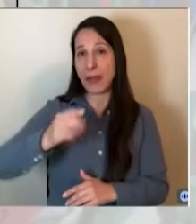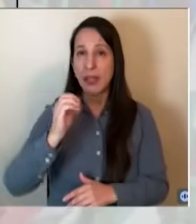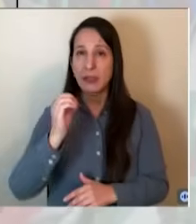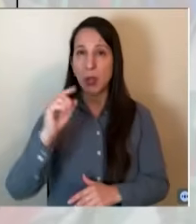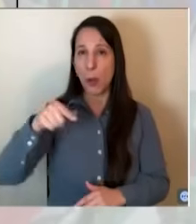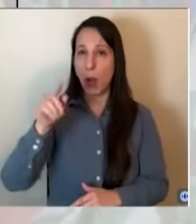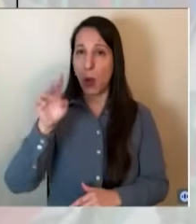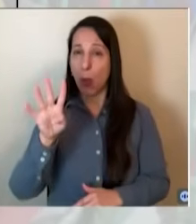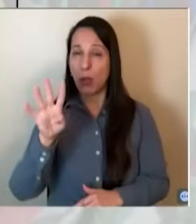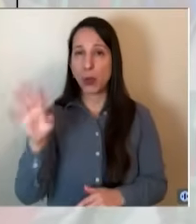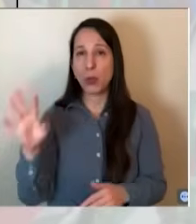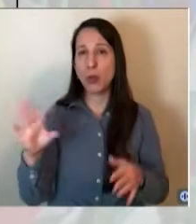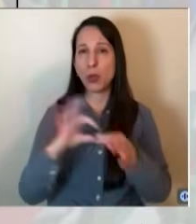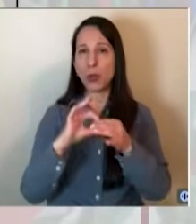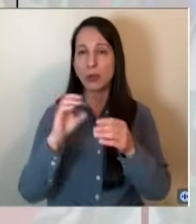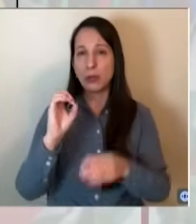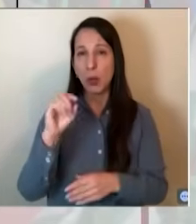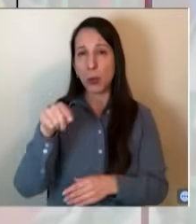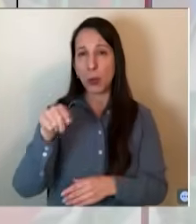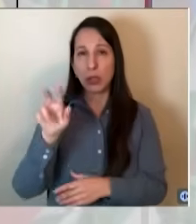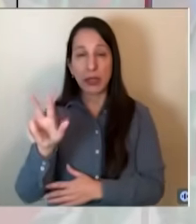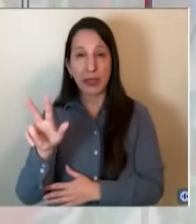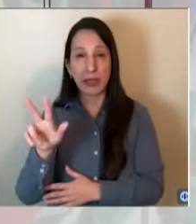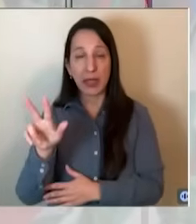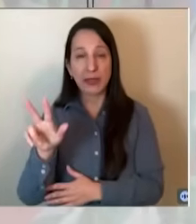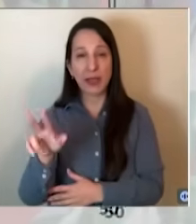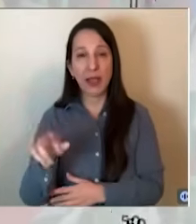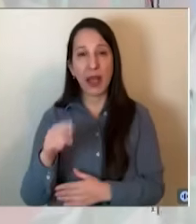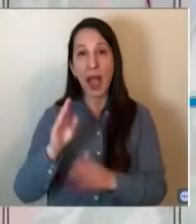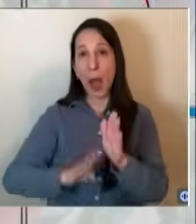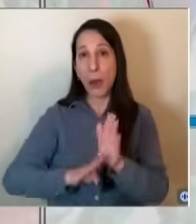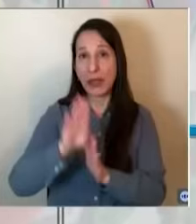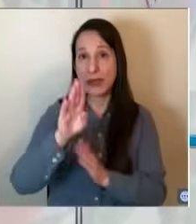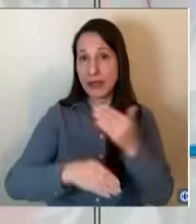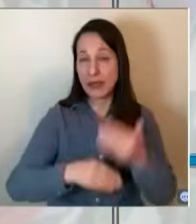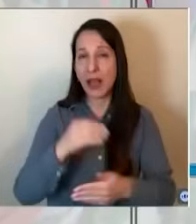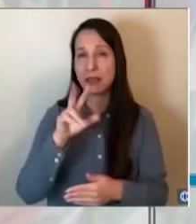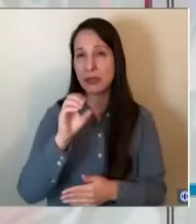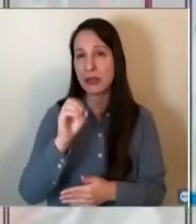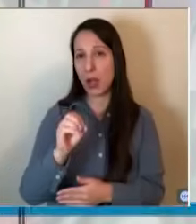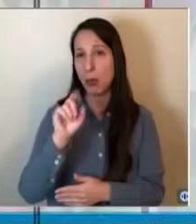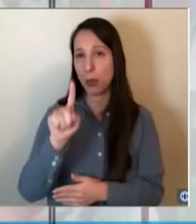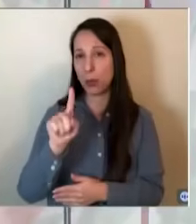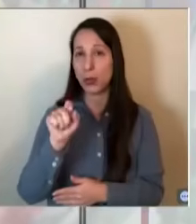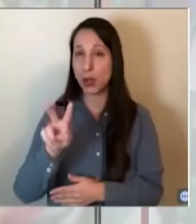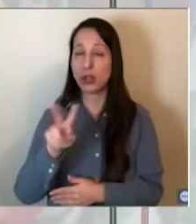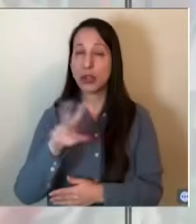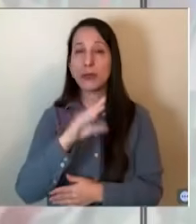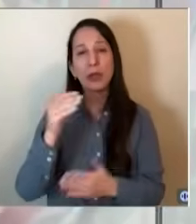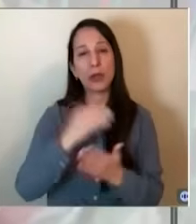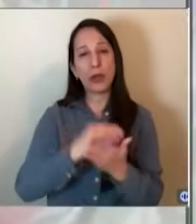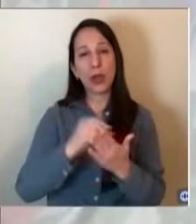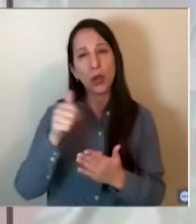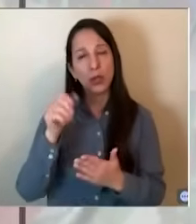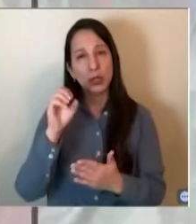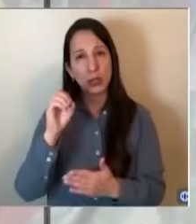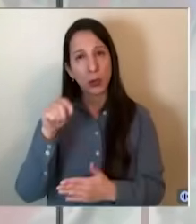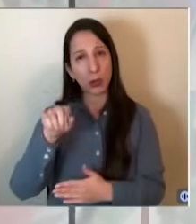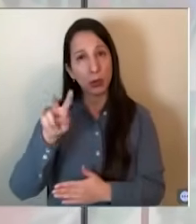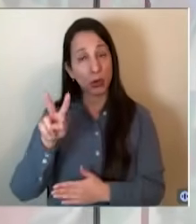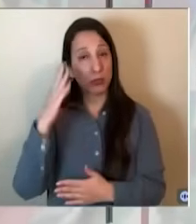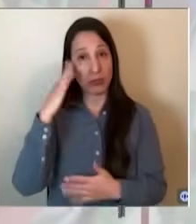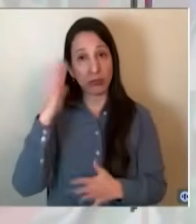Unidos Podemos 0.3, Avanza 0.2, otro 0.2, no